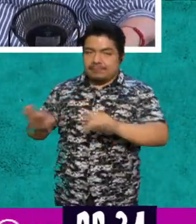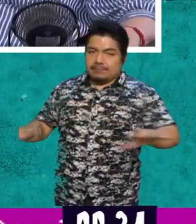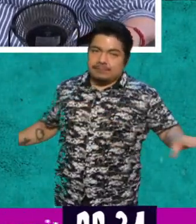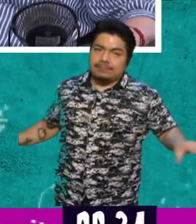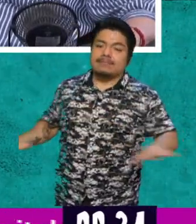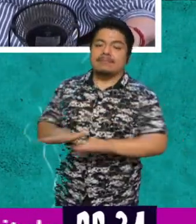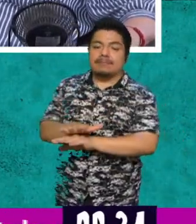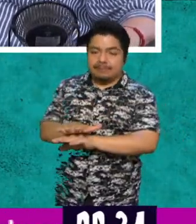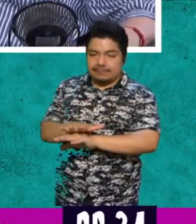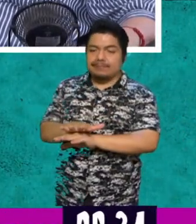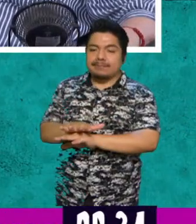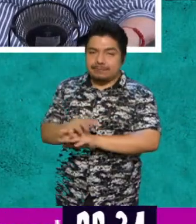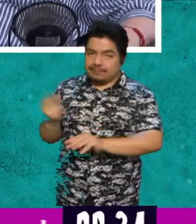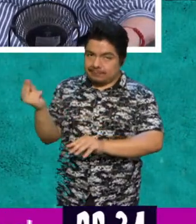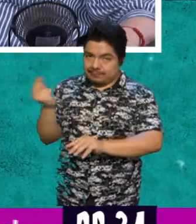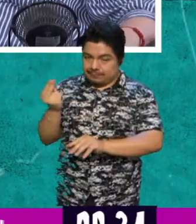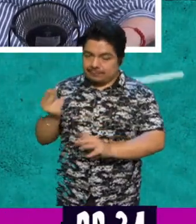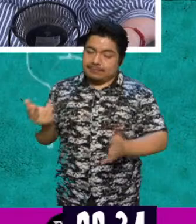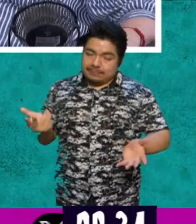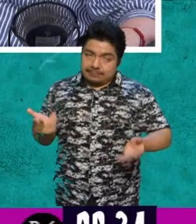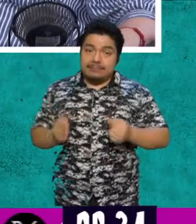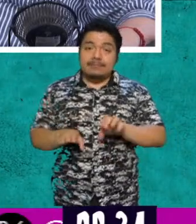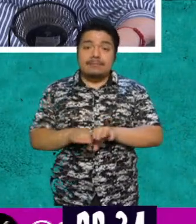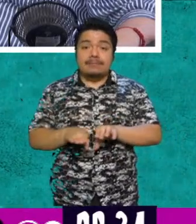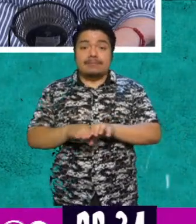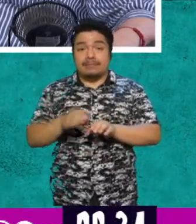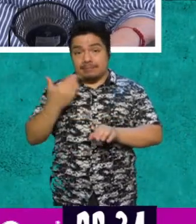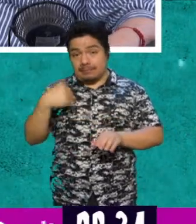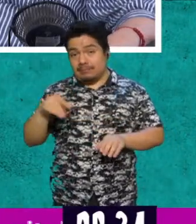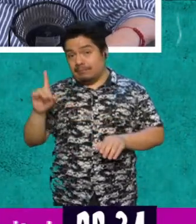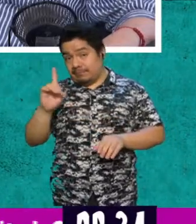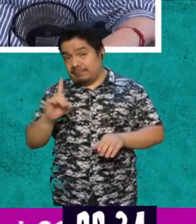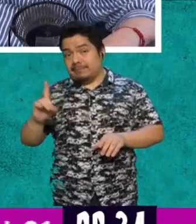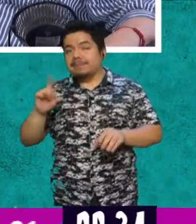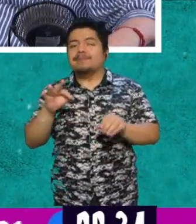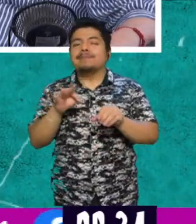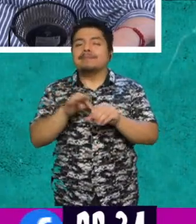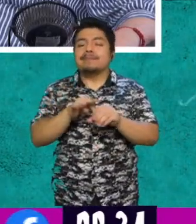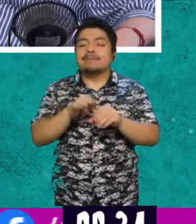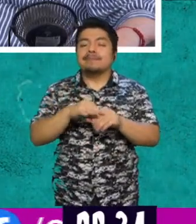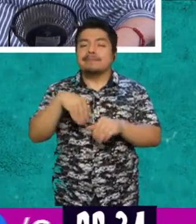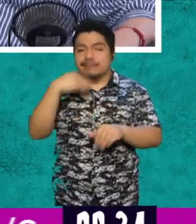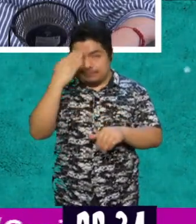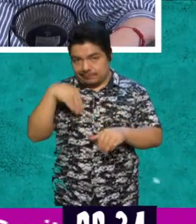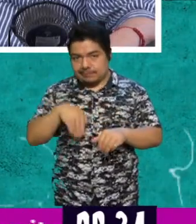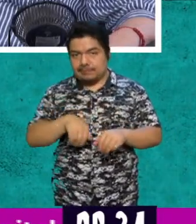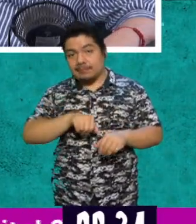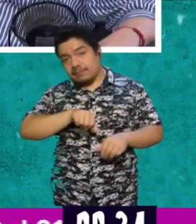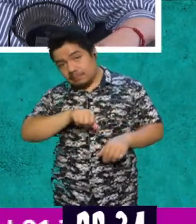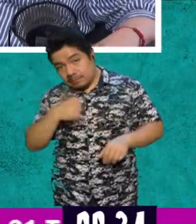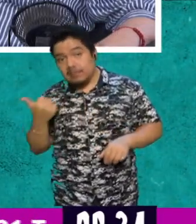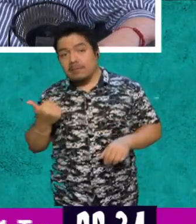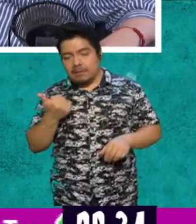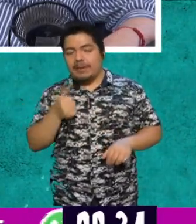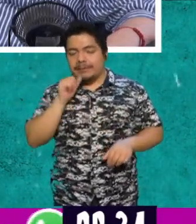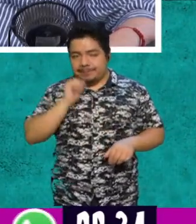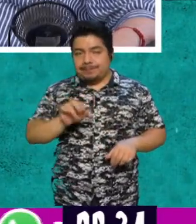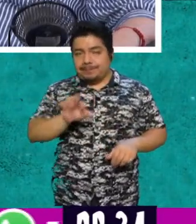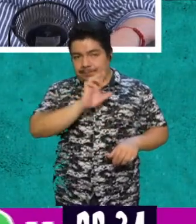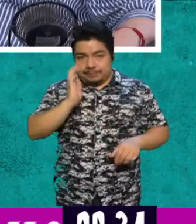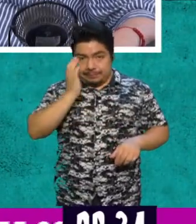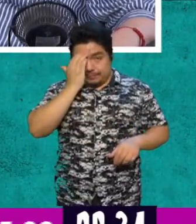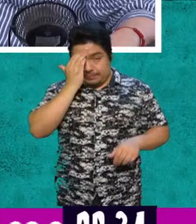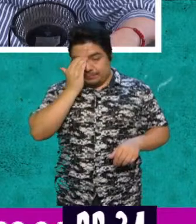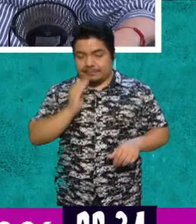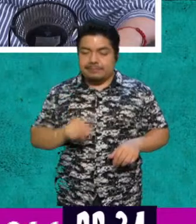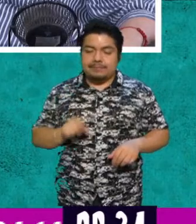y eso lo vamos a decir ya al final, pues con el voto del domingo, sí, ¿no? Y bueno, el otro caso, yo quiero reconocer, así como a Gustavo